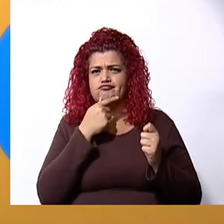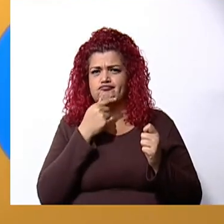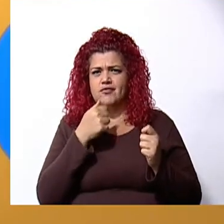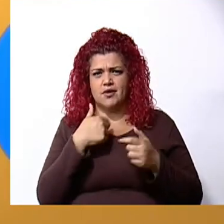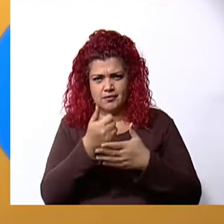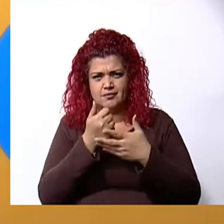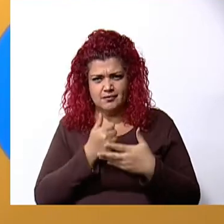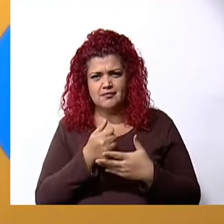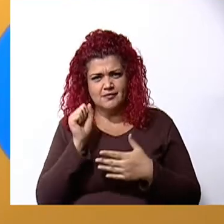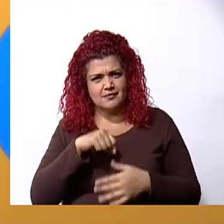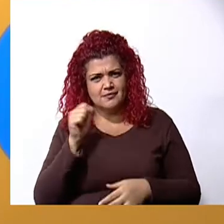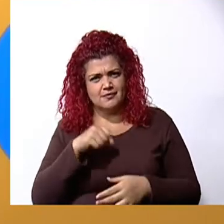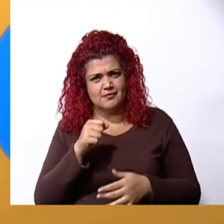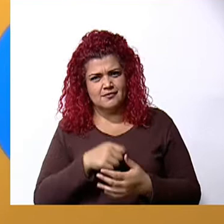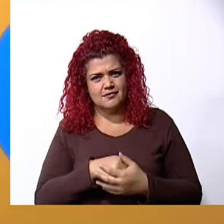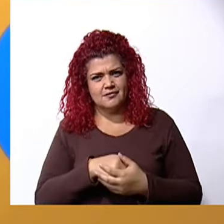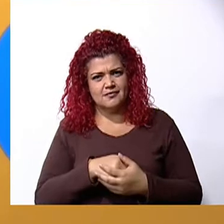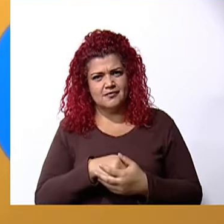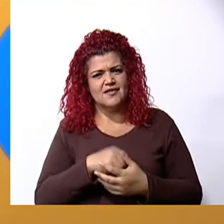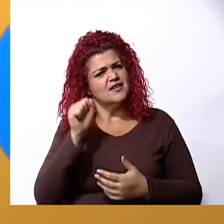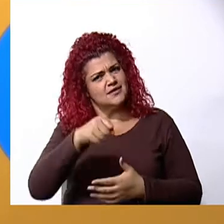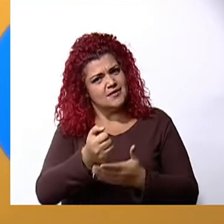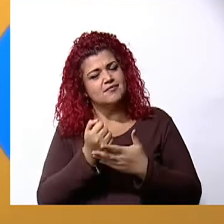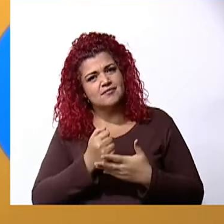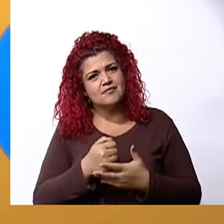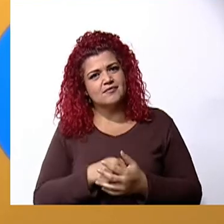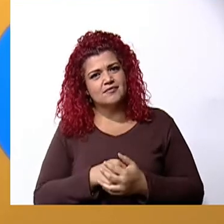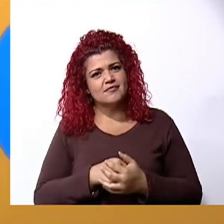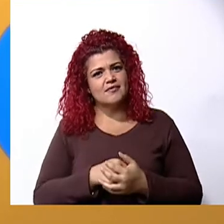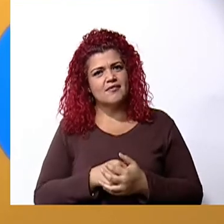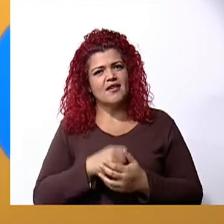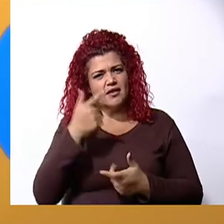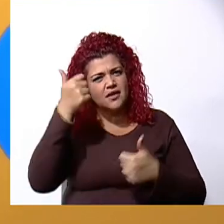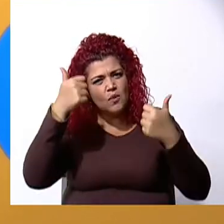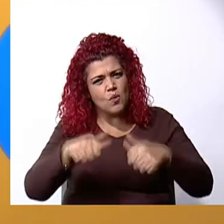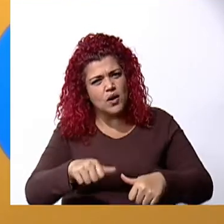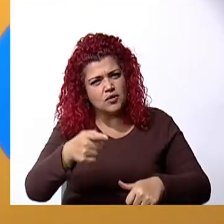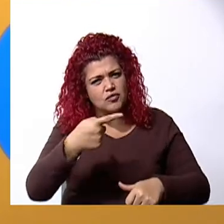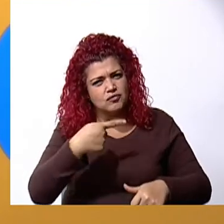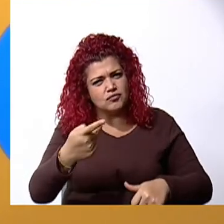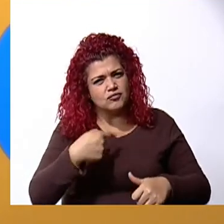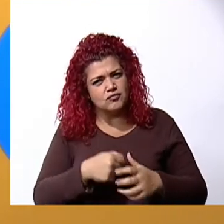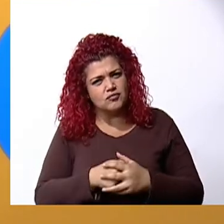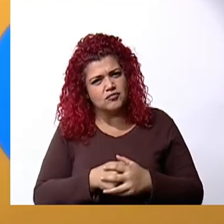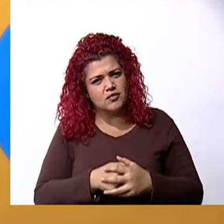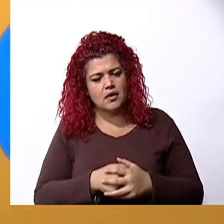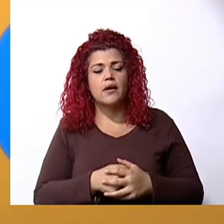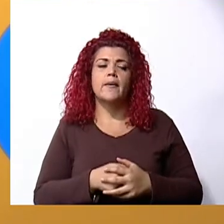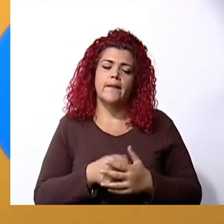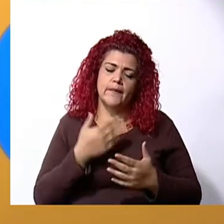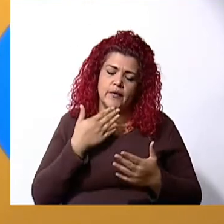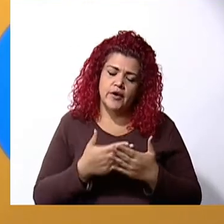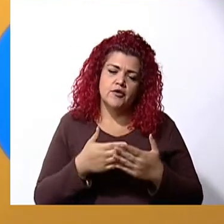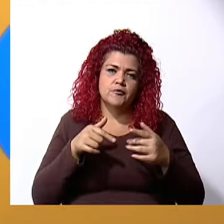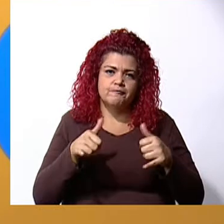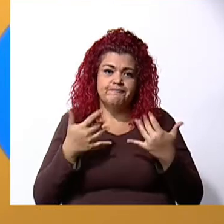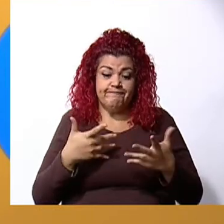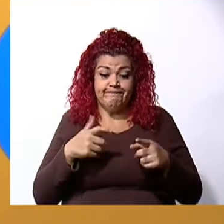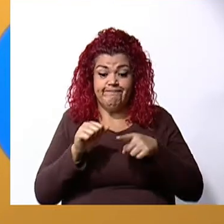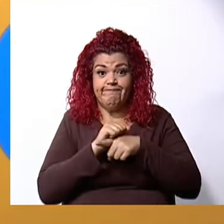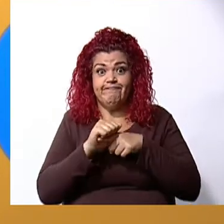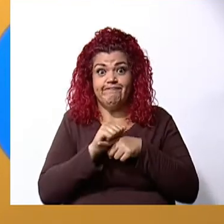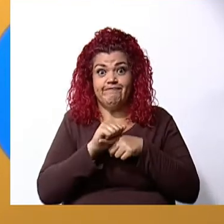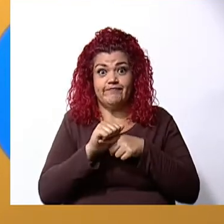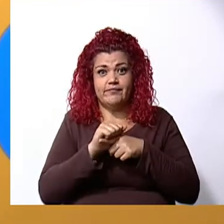¿me ayudan? Sí. ¿Sí me ayudan? ¿Están de acuerdo conmigo? Bueno, pues vamos a poner en